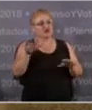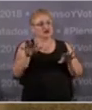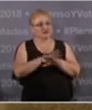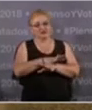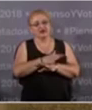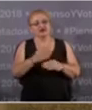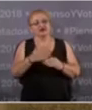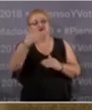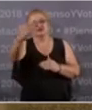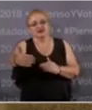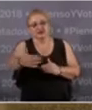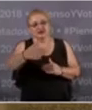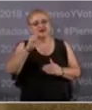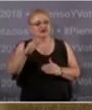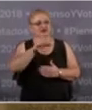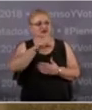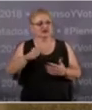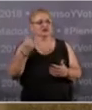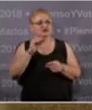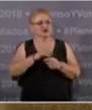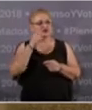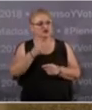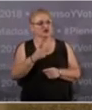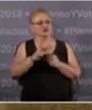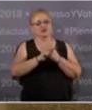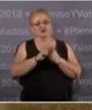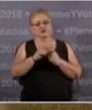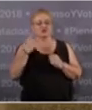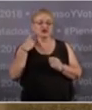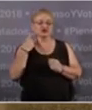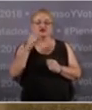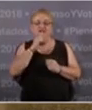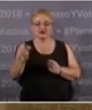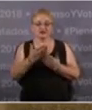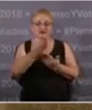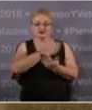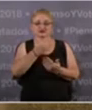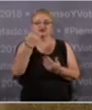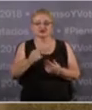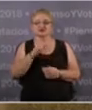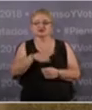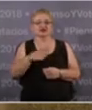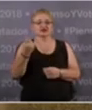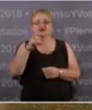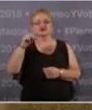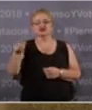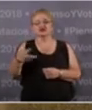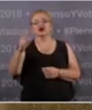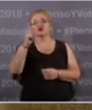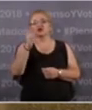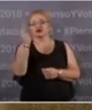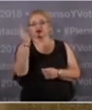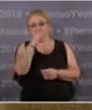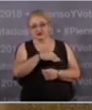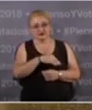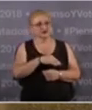impostergable cambiar el paradigma e instrumentar una política de prevención de las violencias y la delincuencia que no sea una mera ficción.